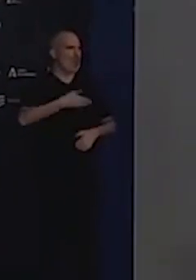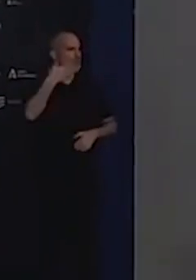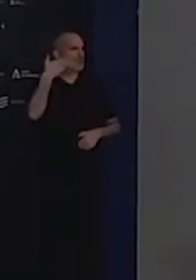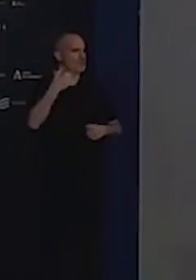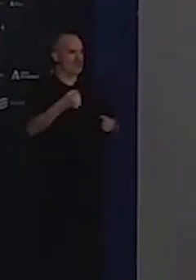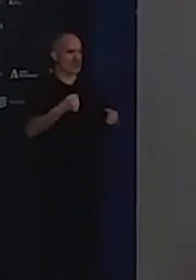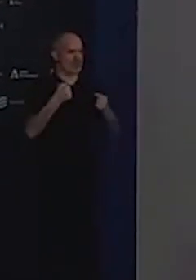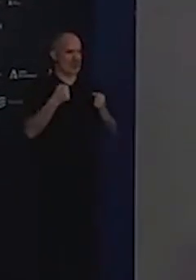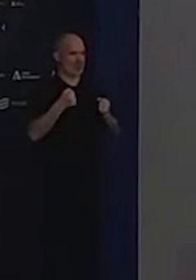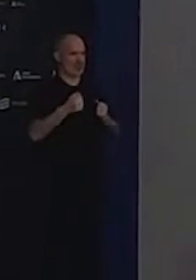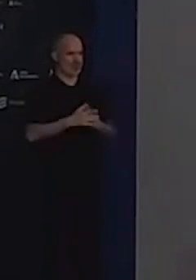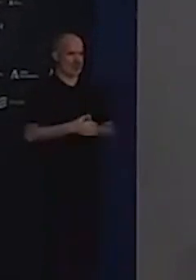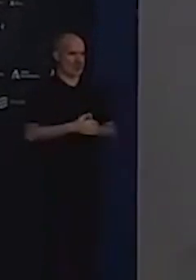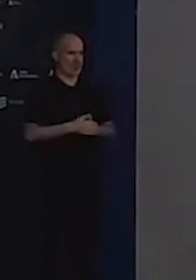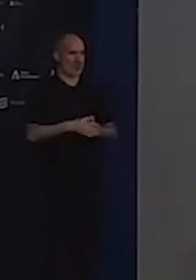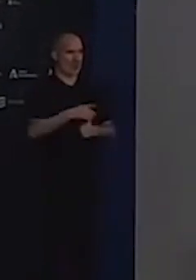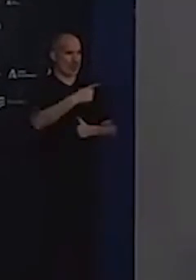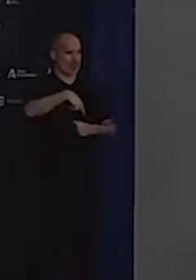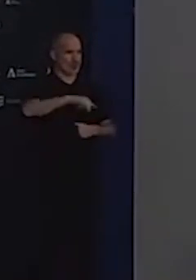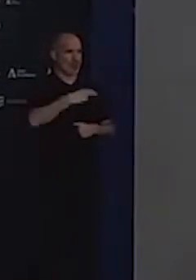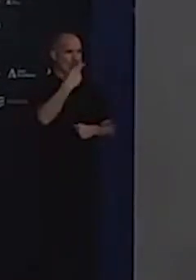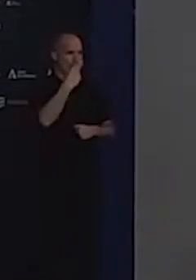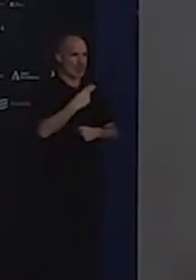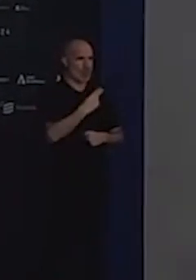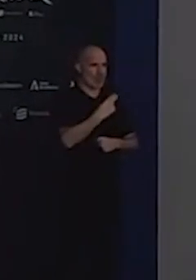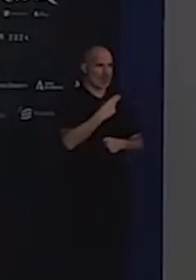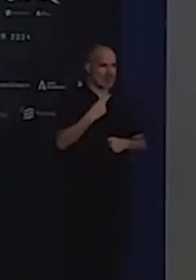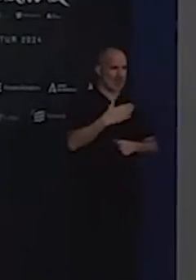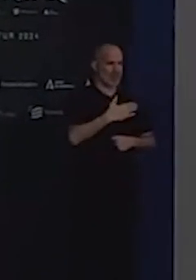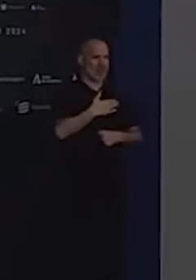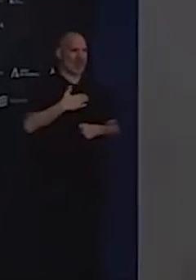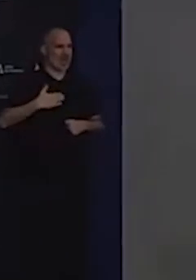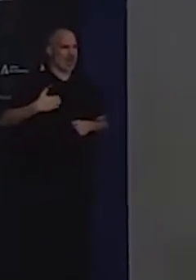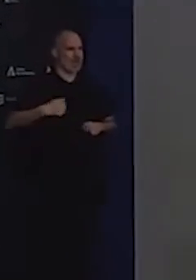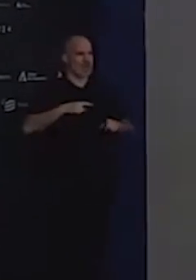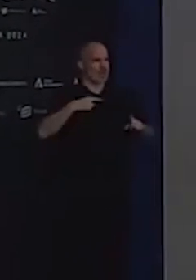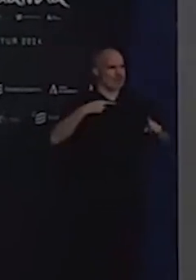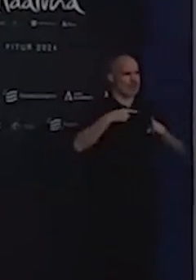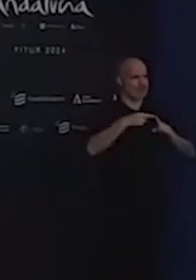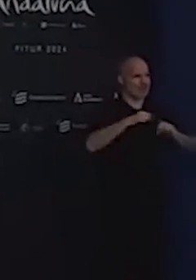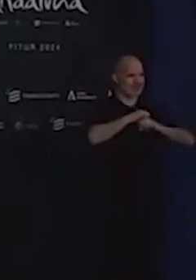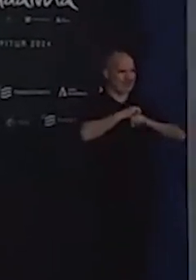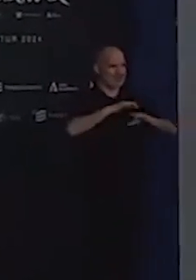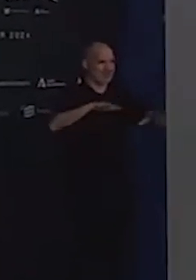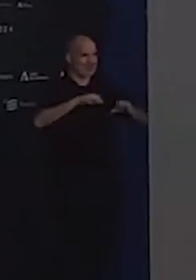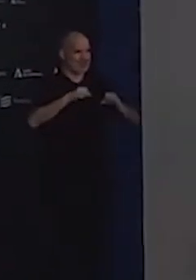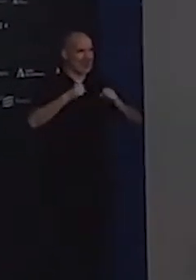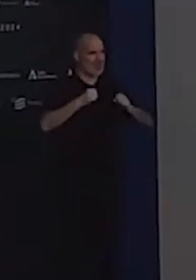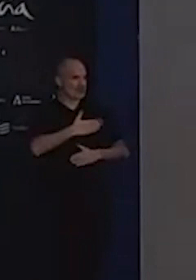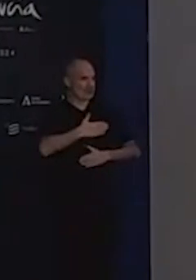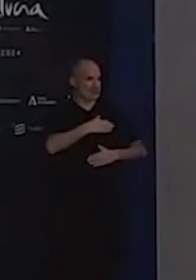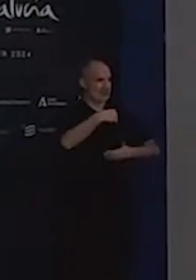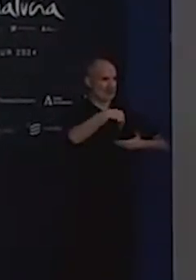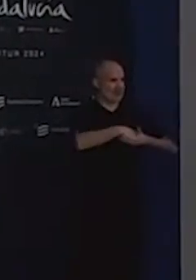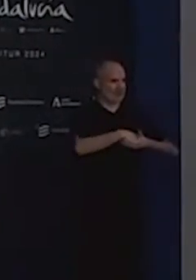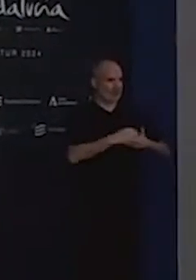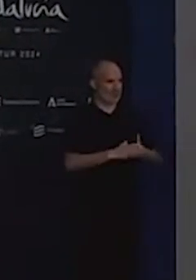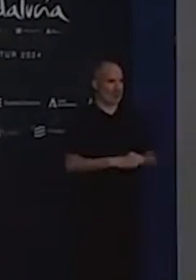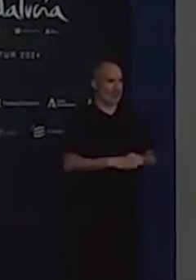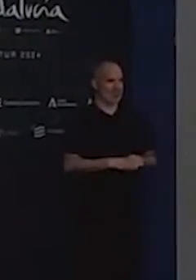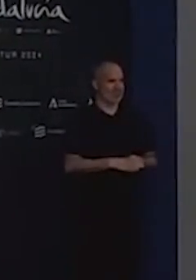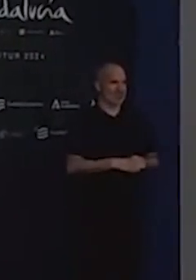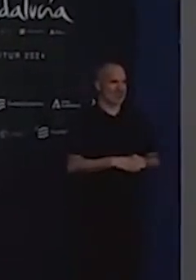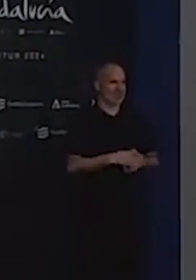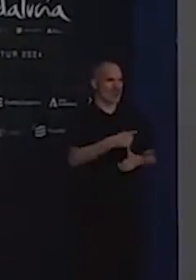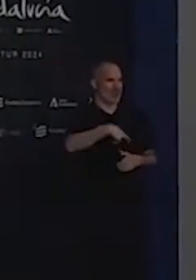profundamente orgullosos y que nos hemos comprometido a institucionalizarla en este año para darle valor a qué pasa